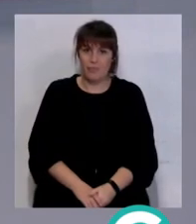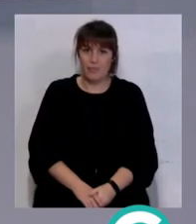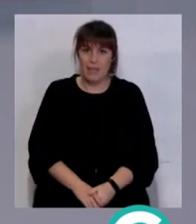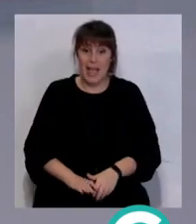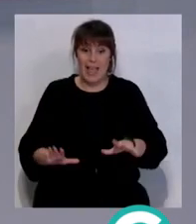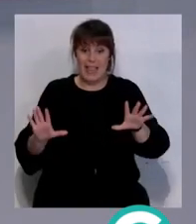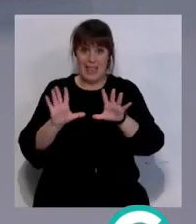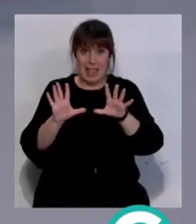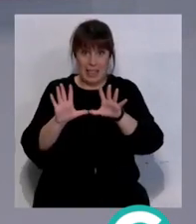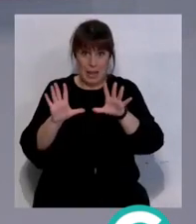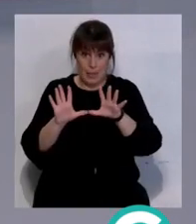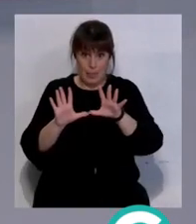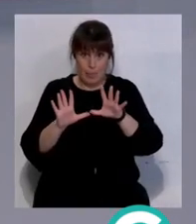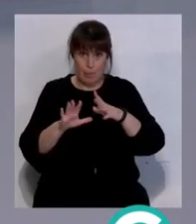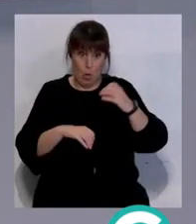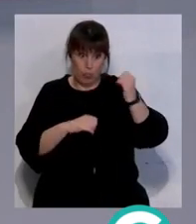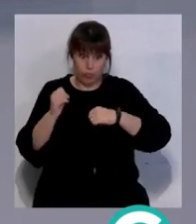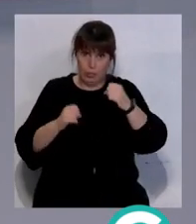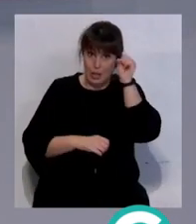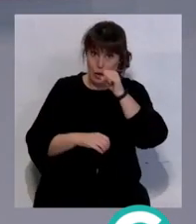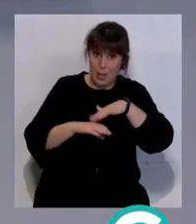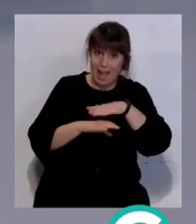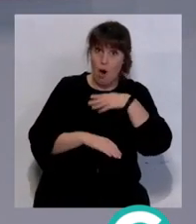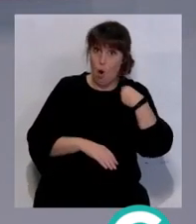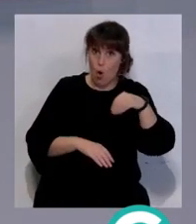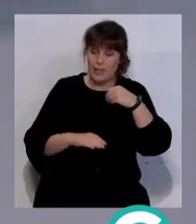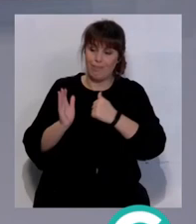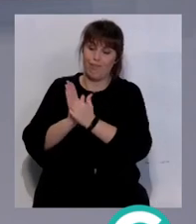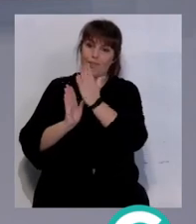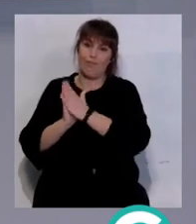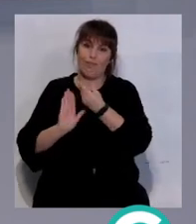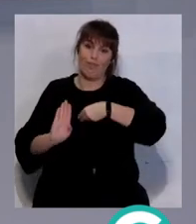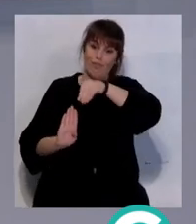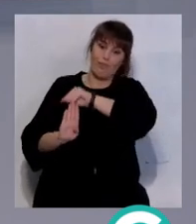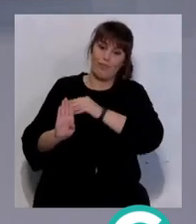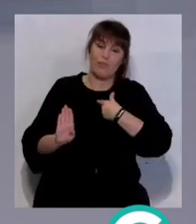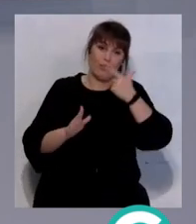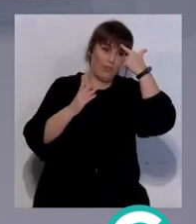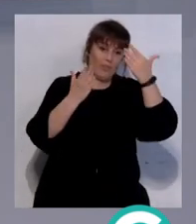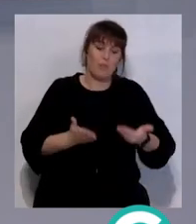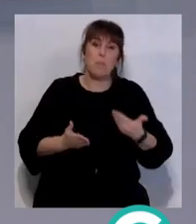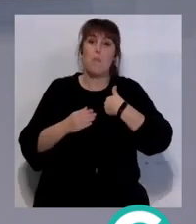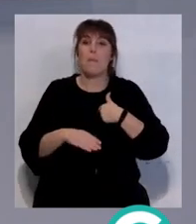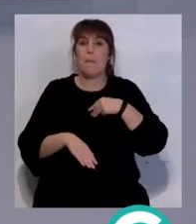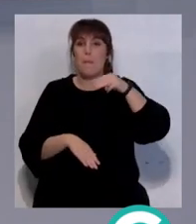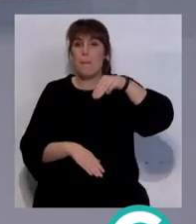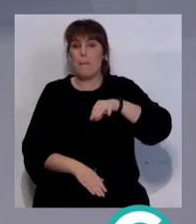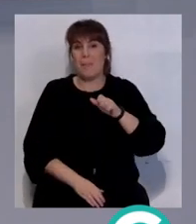Y el 10º certamen de coplas para la cantera ha anunciado su cartel y rendirá homenaje a la figura de Miguel Ángel Fuertes.